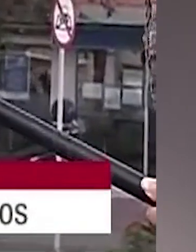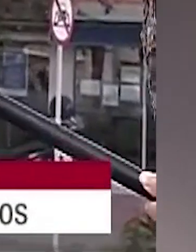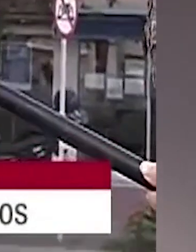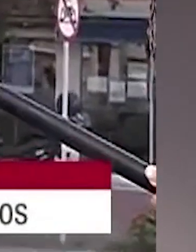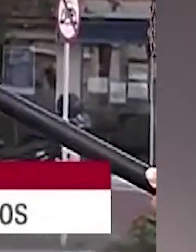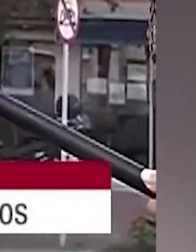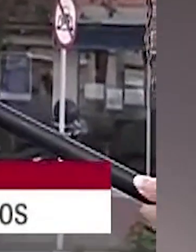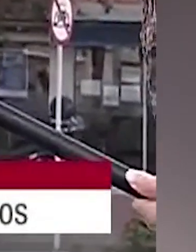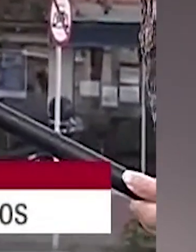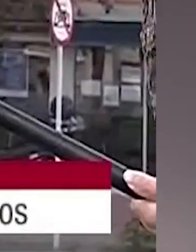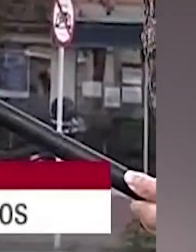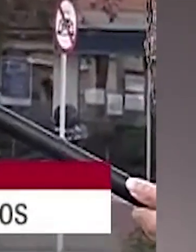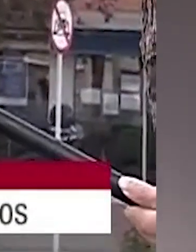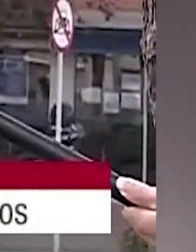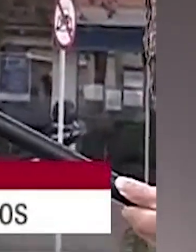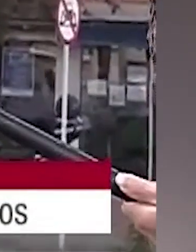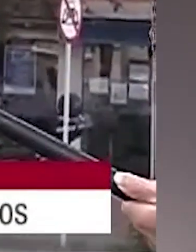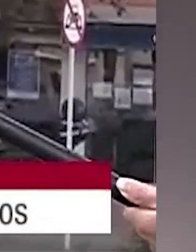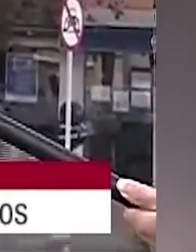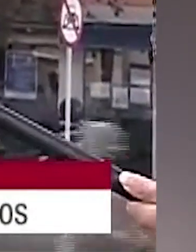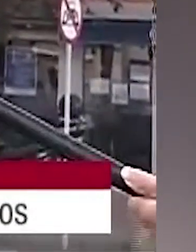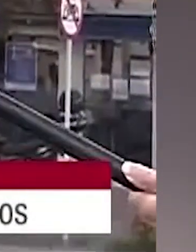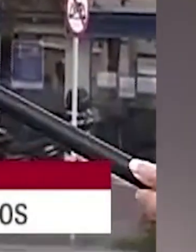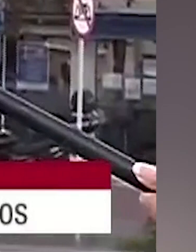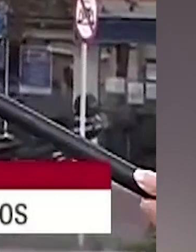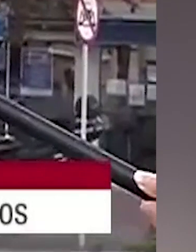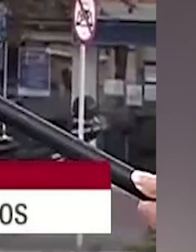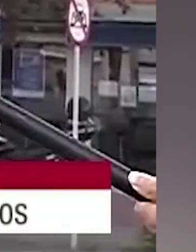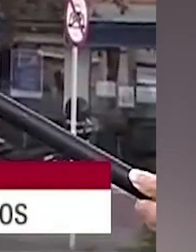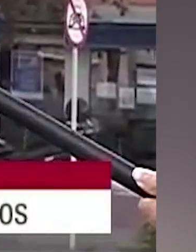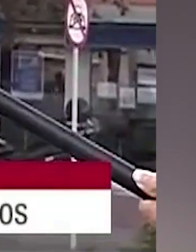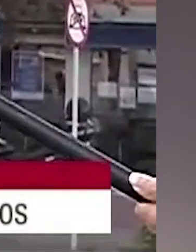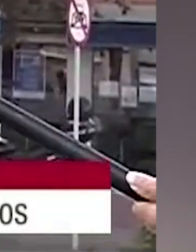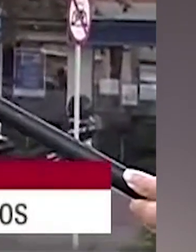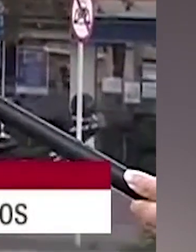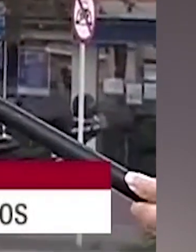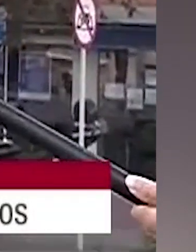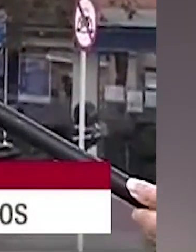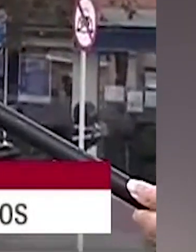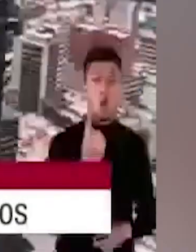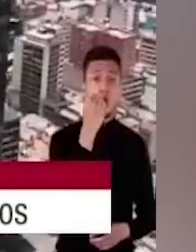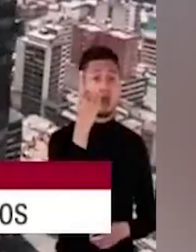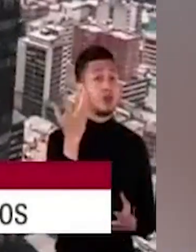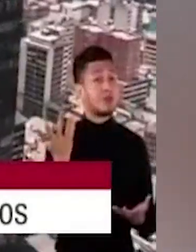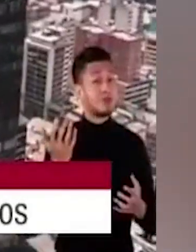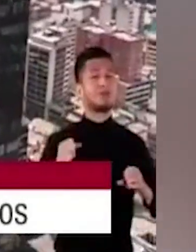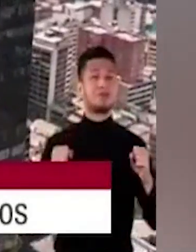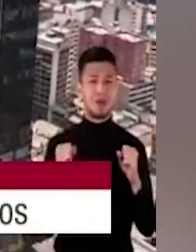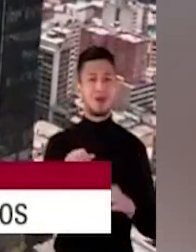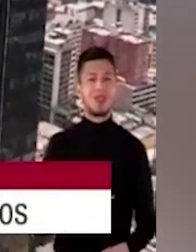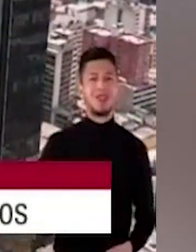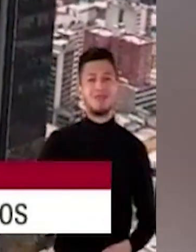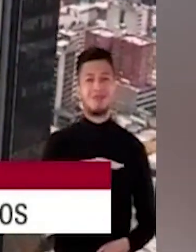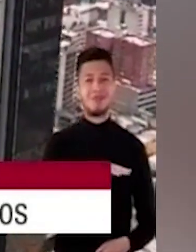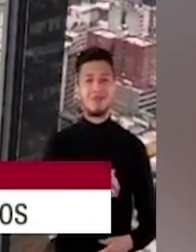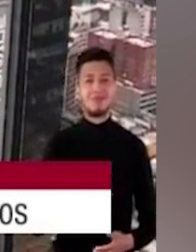Colombia, que Bogotá abre las puertas. Abre sus espacios, abre sus posibilidades para el país, no solo para Bogotá. Y